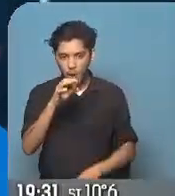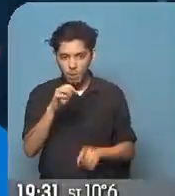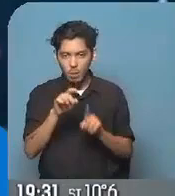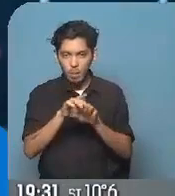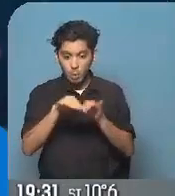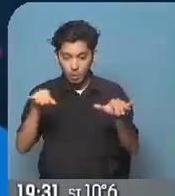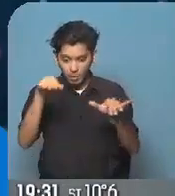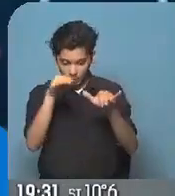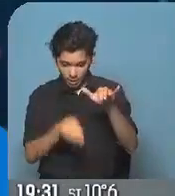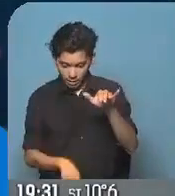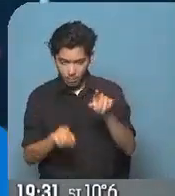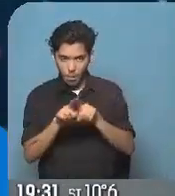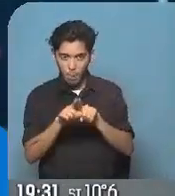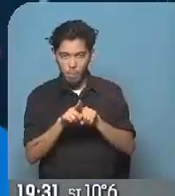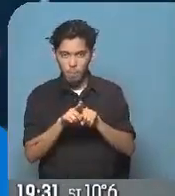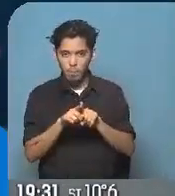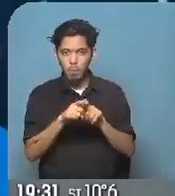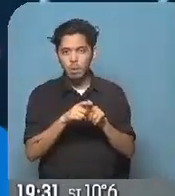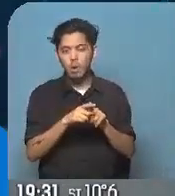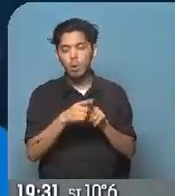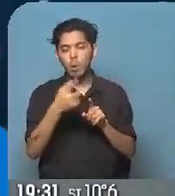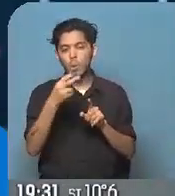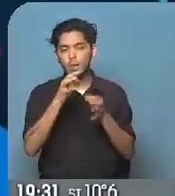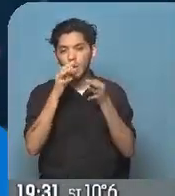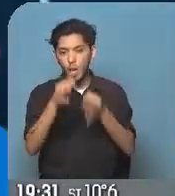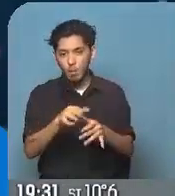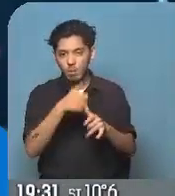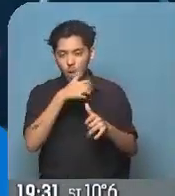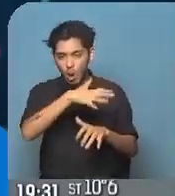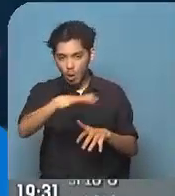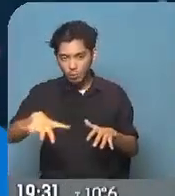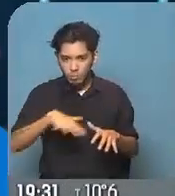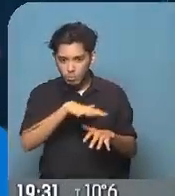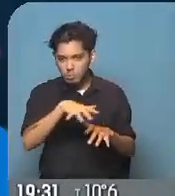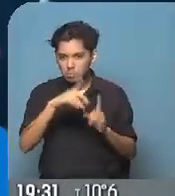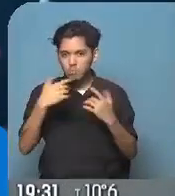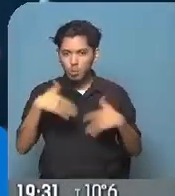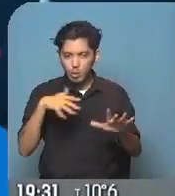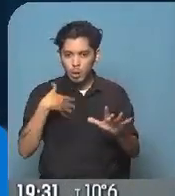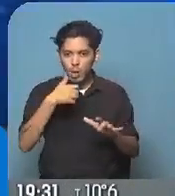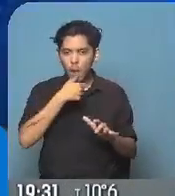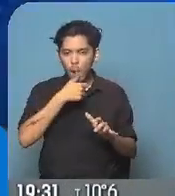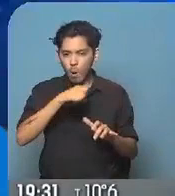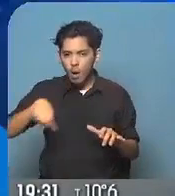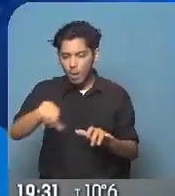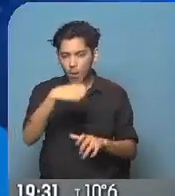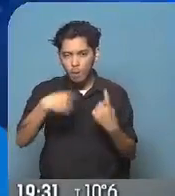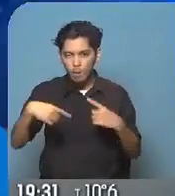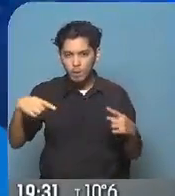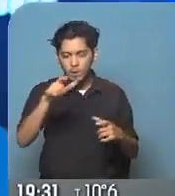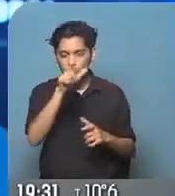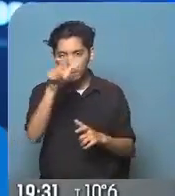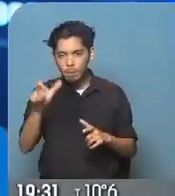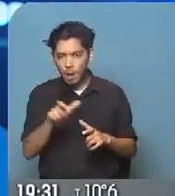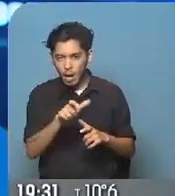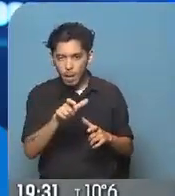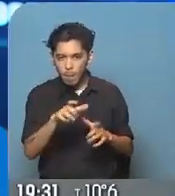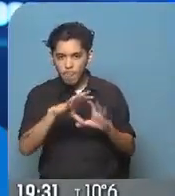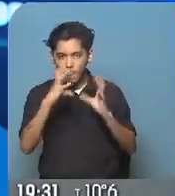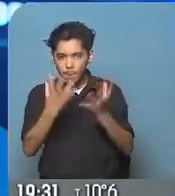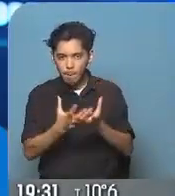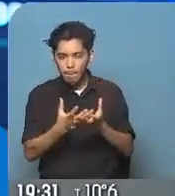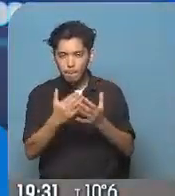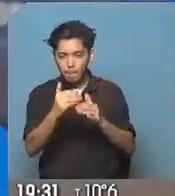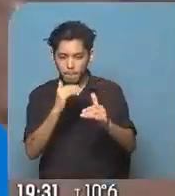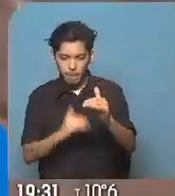20 kilómetros. La verdad que ya se han detectado previamente indicios de agua líquida en Marte en distintos lugares de la parte debajo